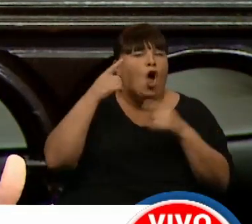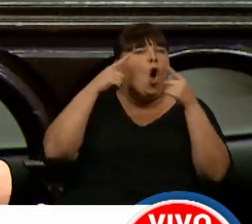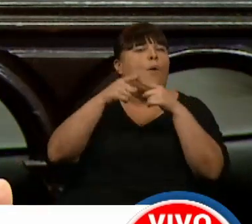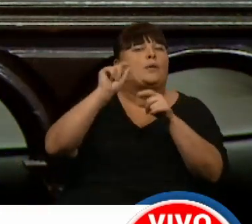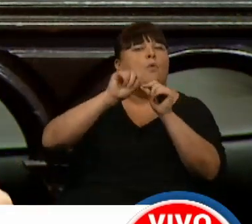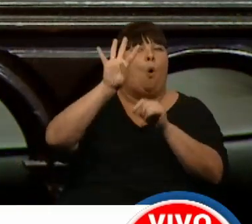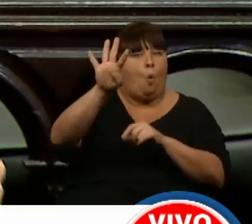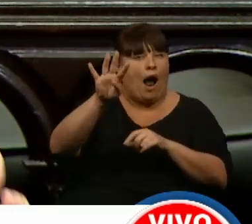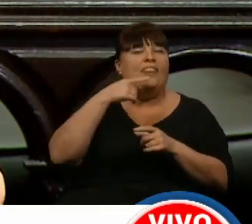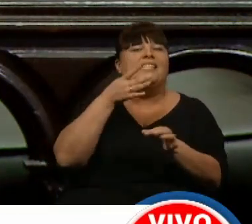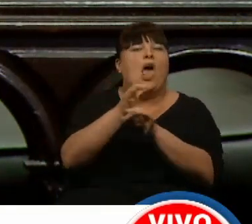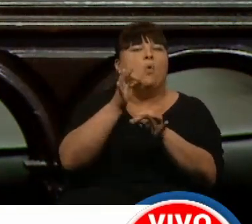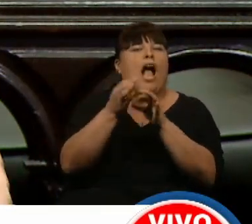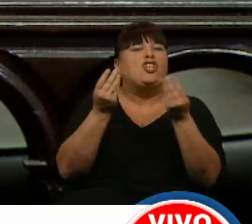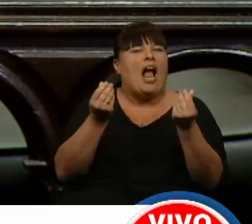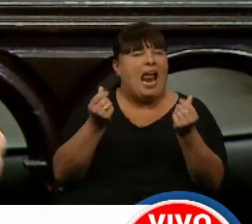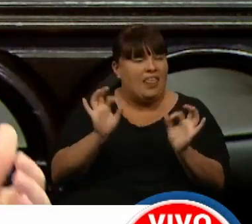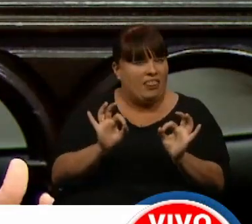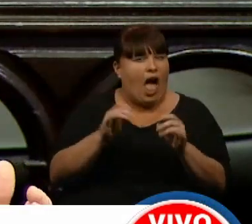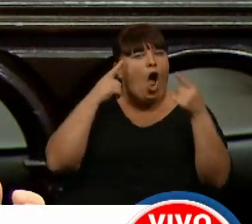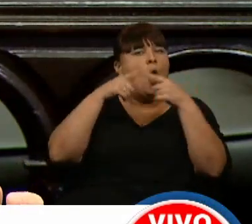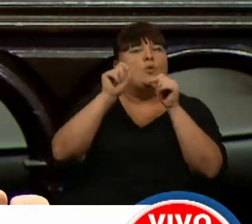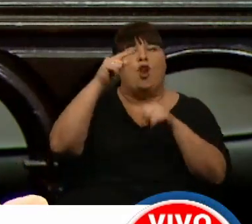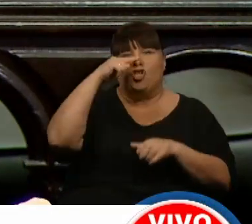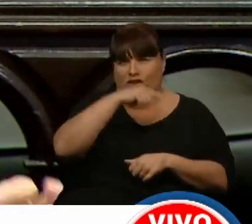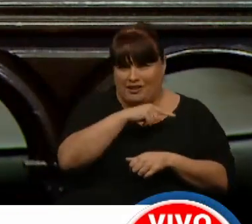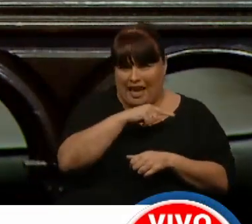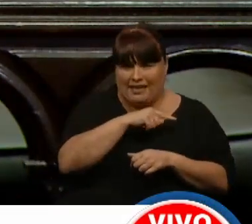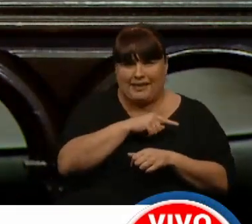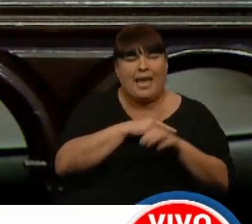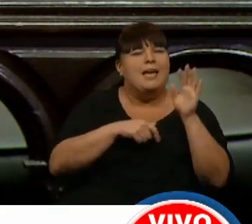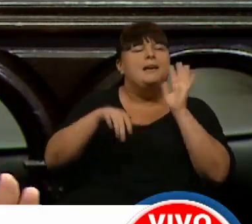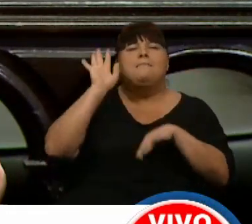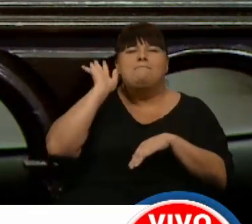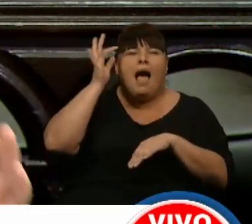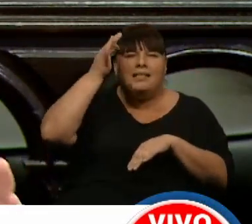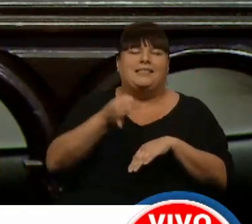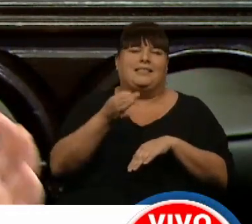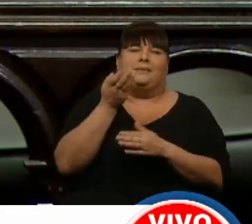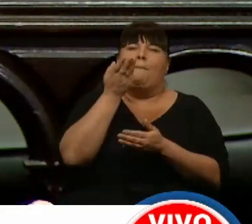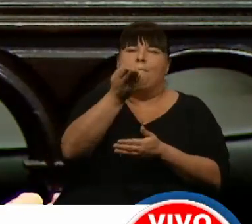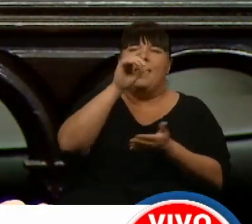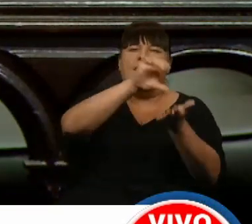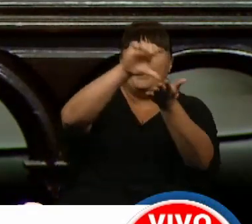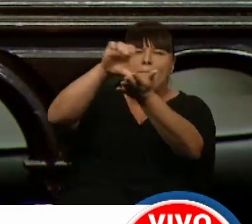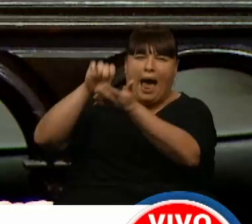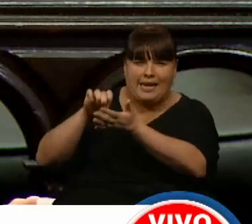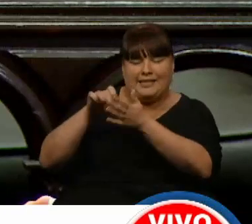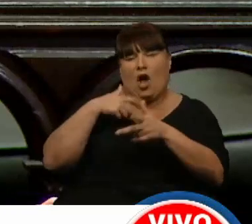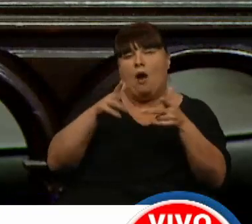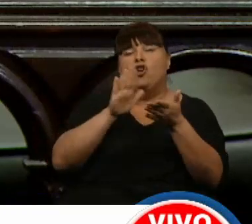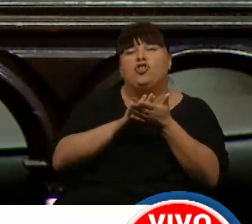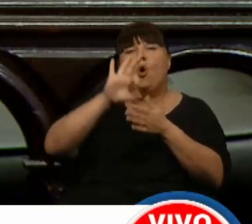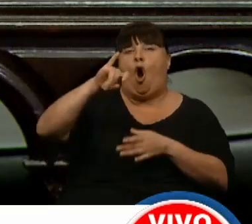objetivo 4, cuando habla de educación de calidad, la meta número 7, específicamente le pide a los países, y acá estamos